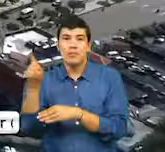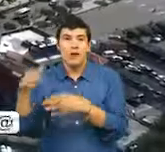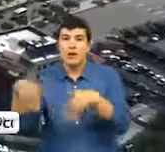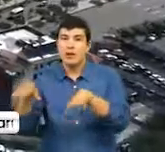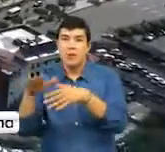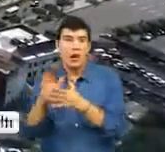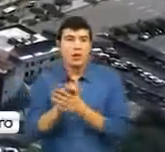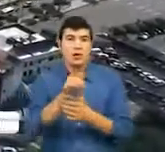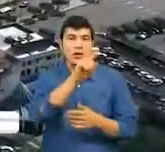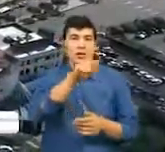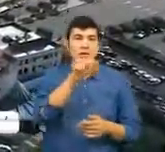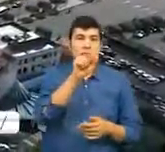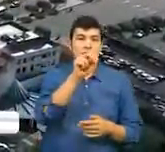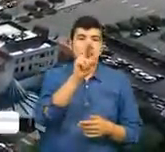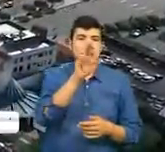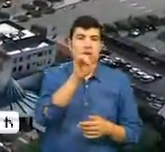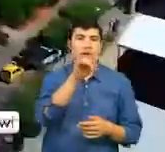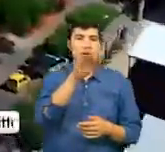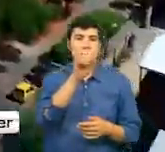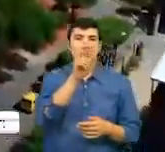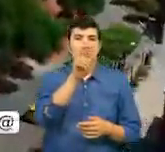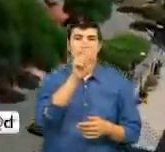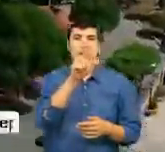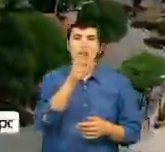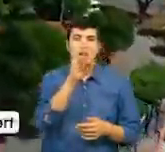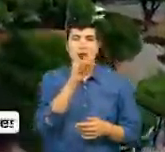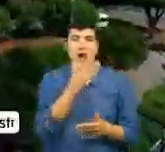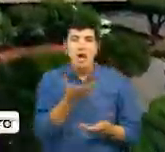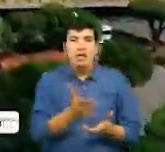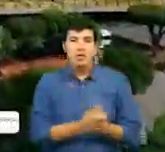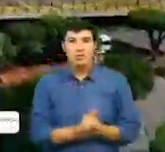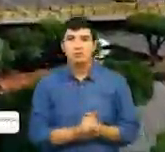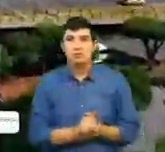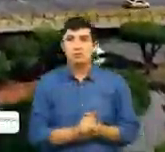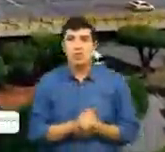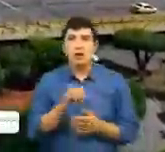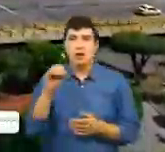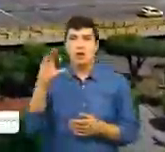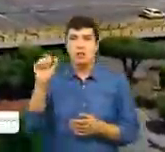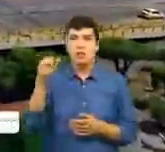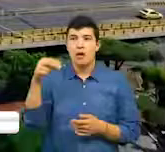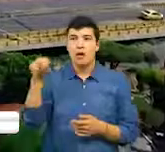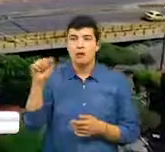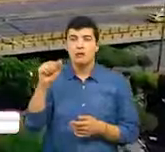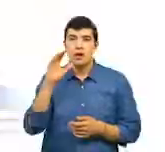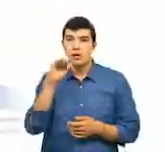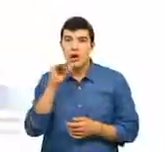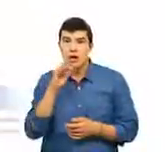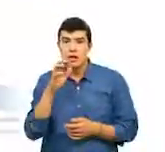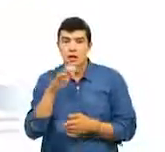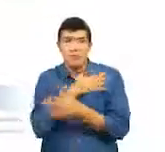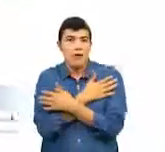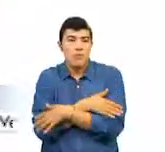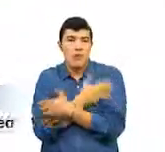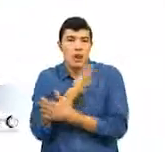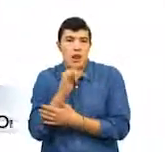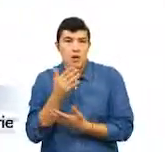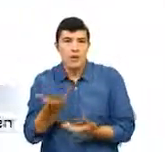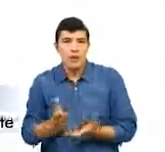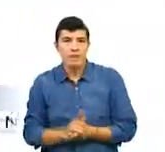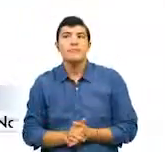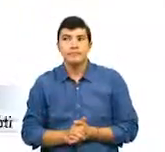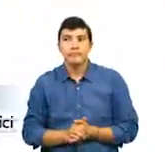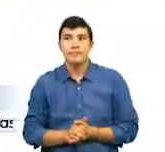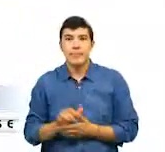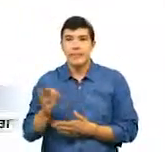porque San Cristóbal no las tiene, así tengamos menos afluencia de venezolanos, porque Ocaña no la tiene, porque Pamplona no la tiene. Pues durante